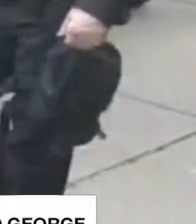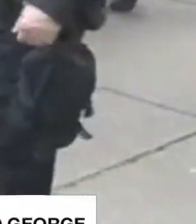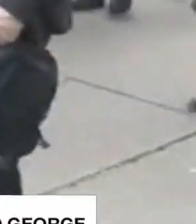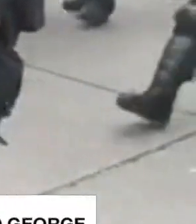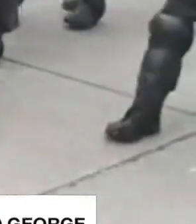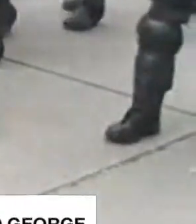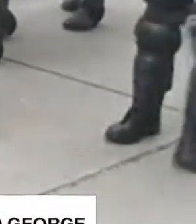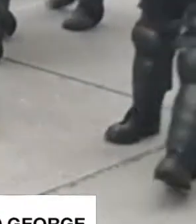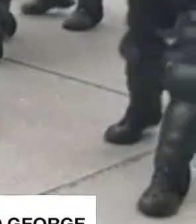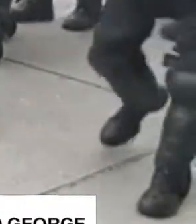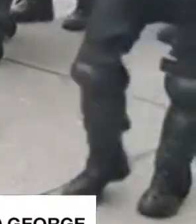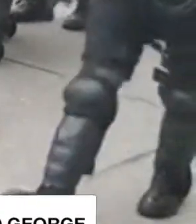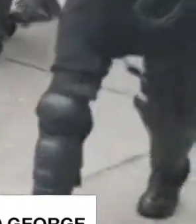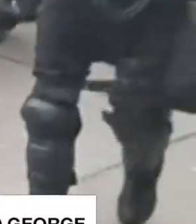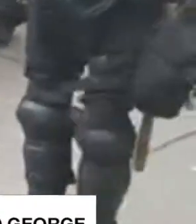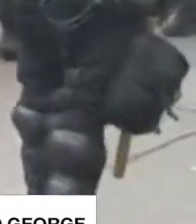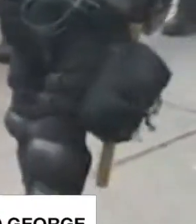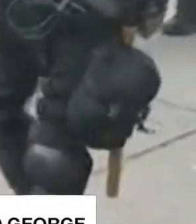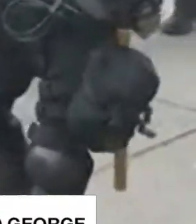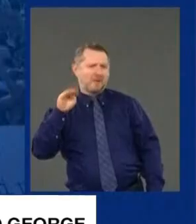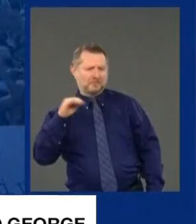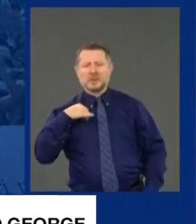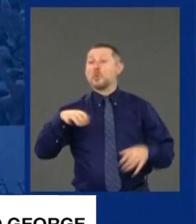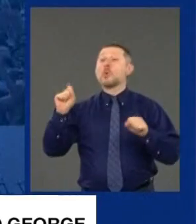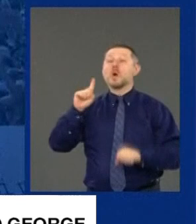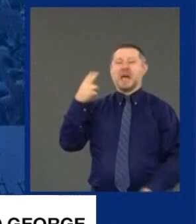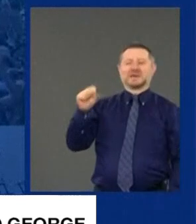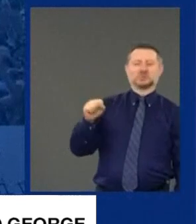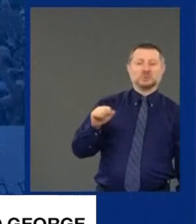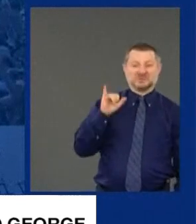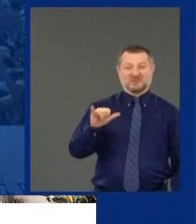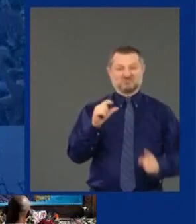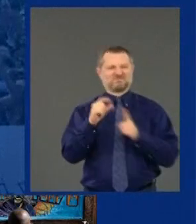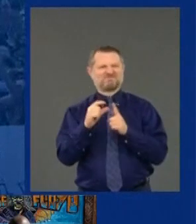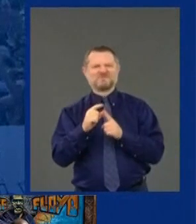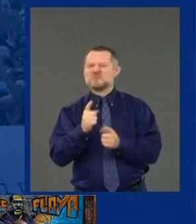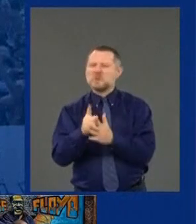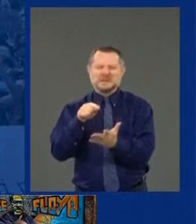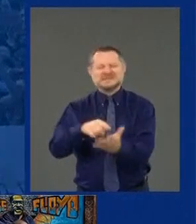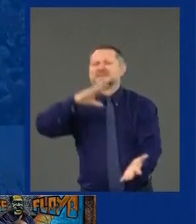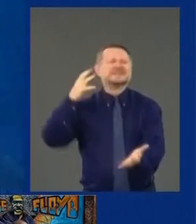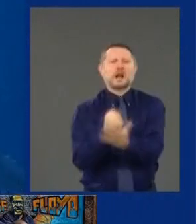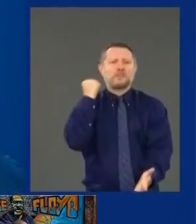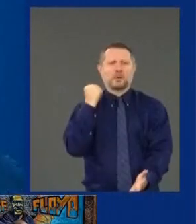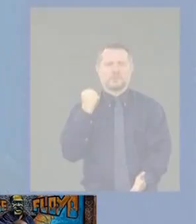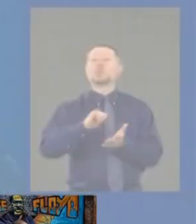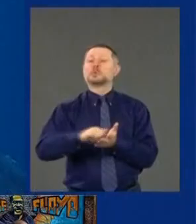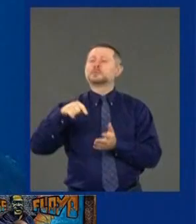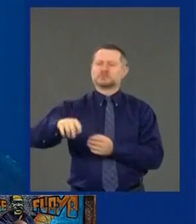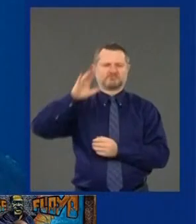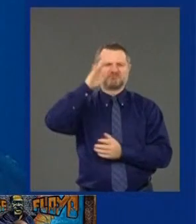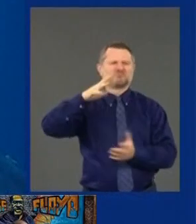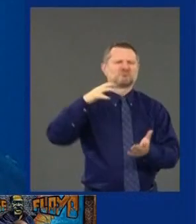mente y que nacieron como respuesta a las manifestaciones. Seize the moment. Hay que aprovechar el momento, y lo tenemos.